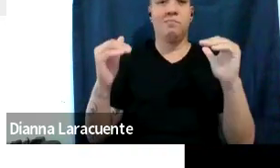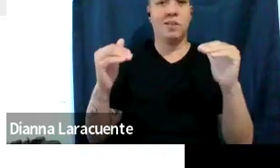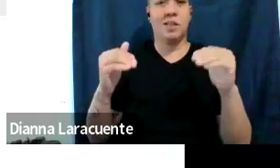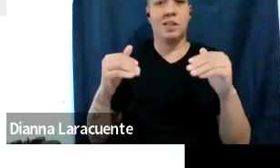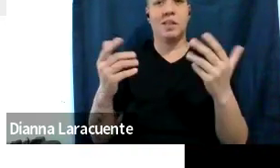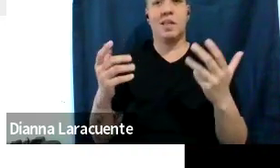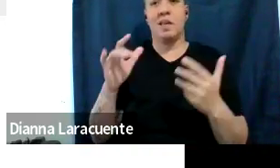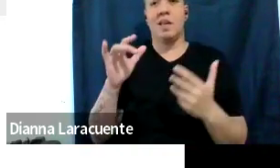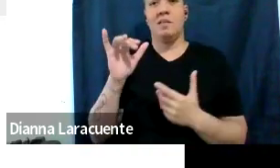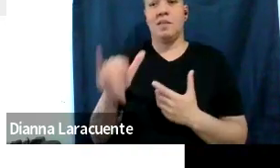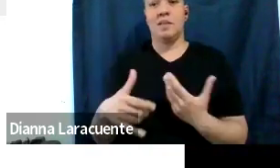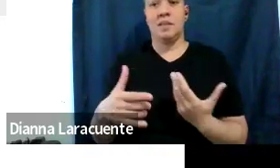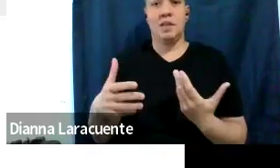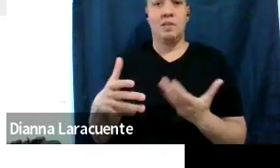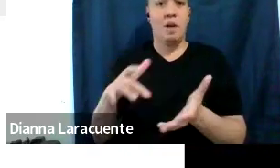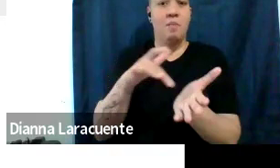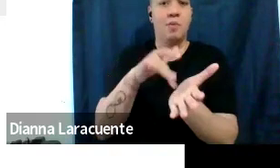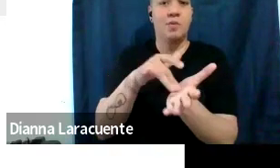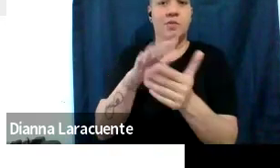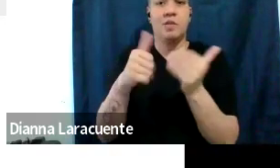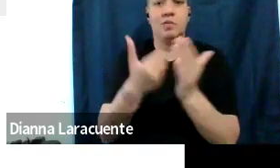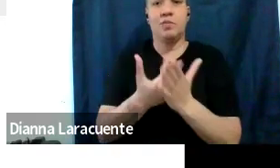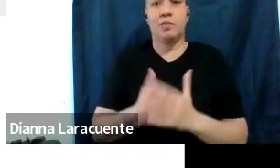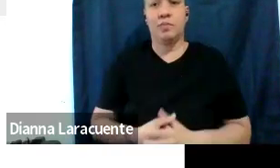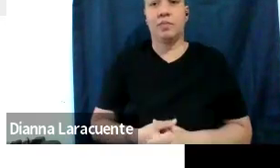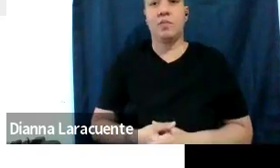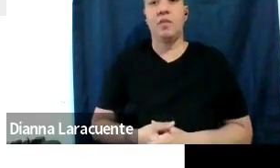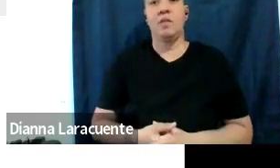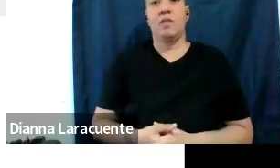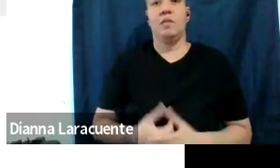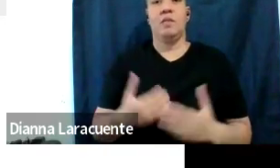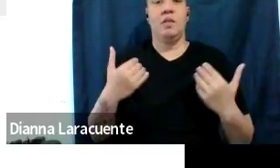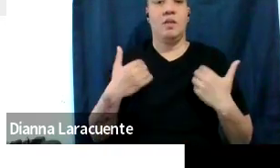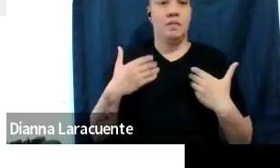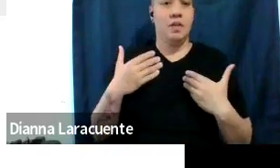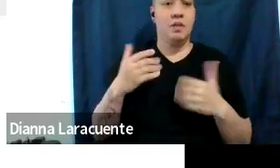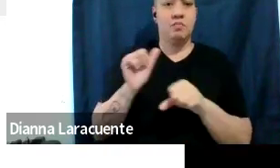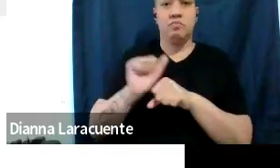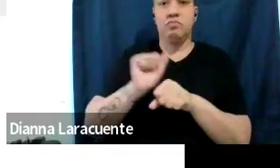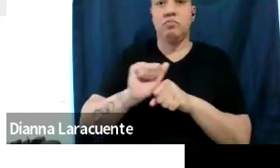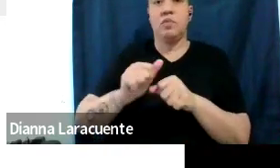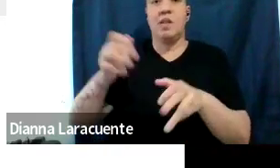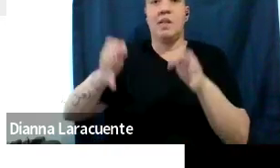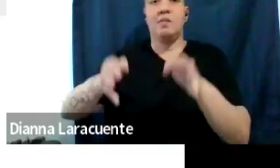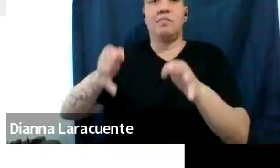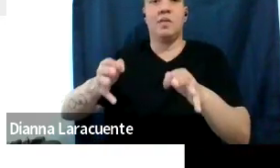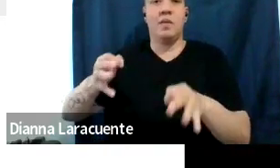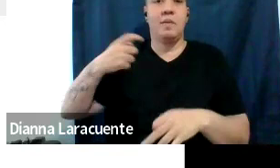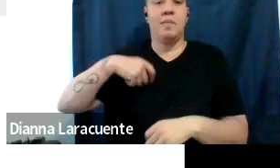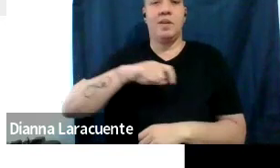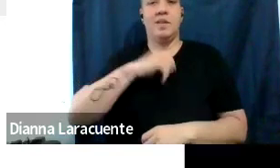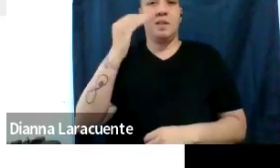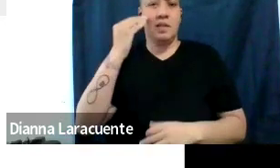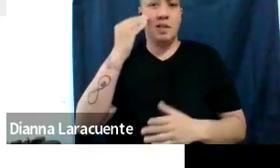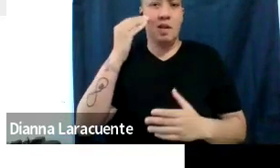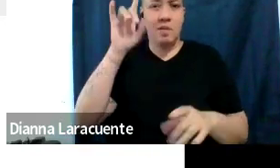niños crudos. Pero él era un hombre que había estado bregando en las cortes en España. Él sabía del trato,